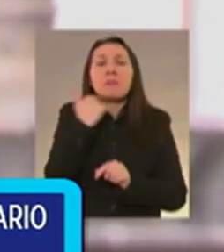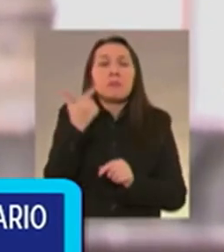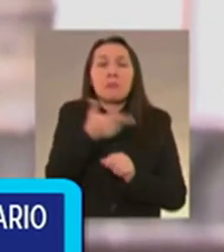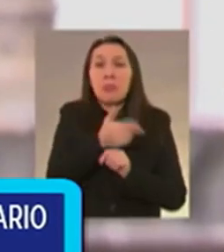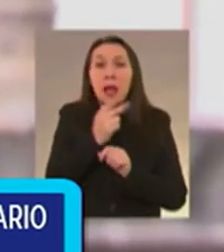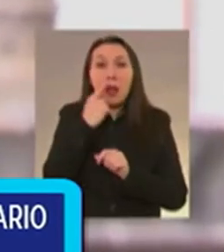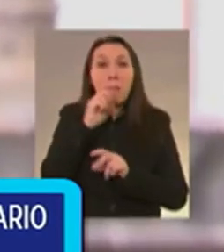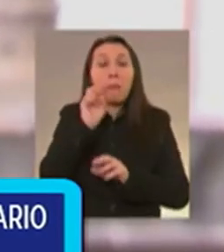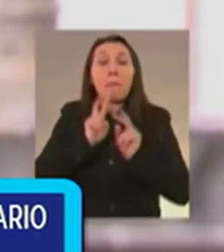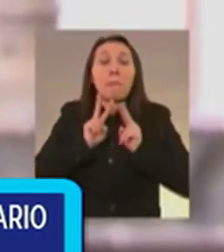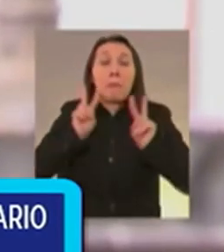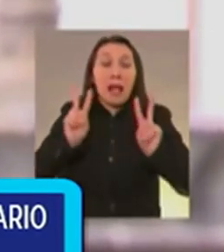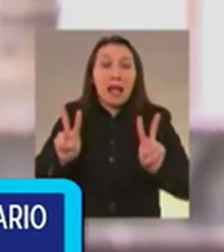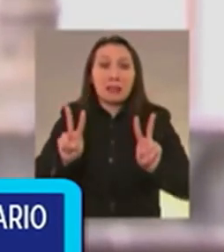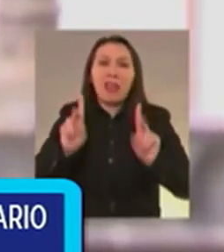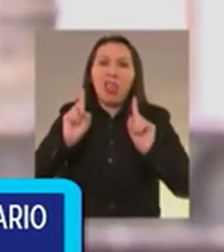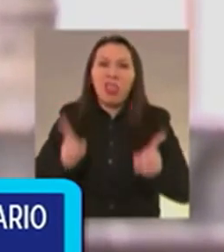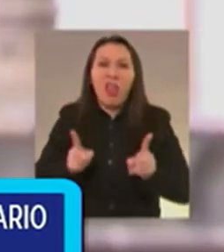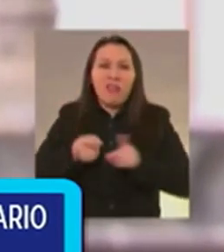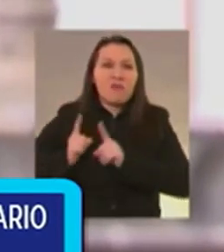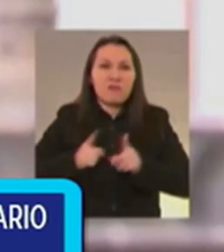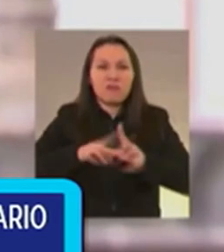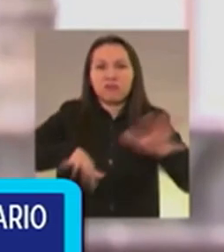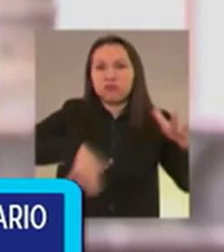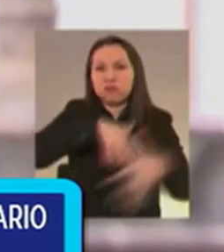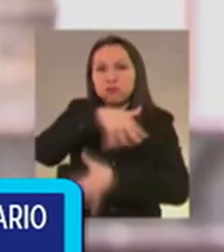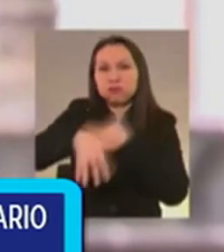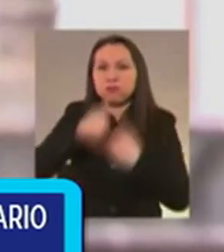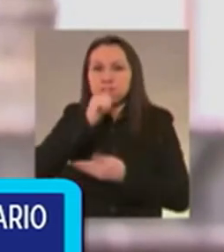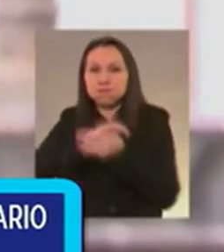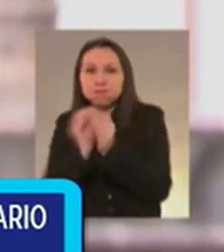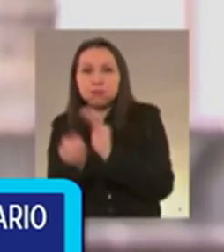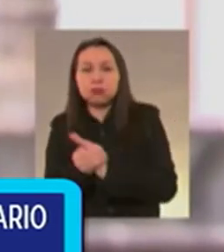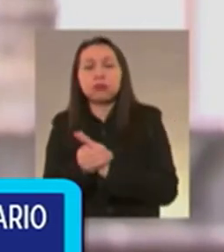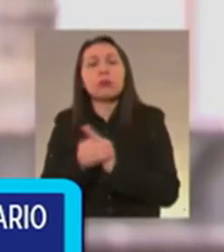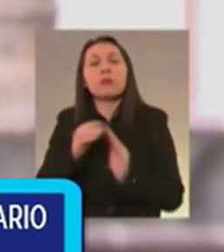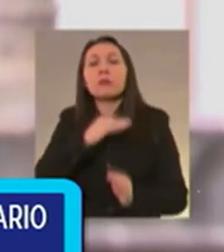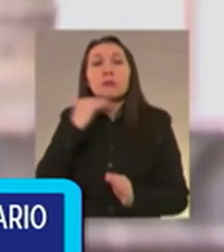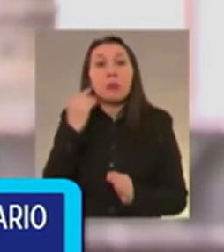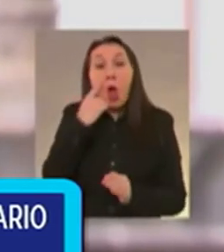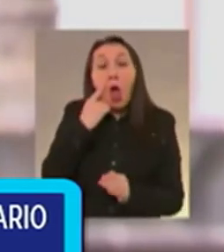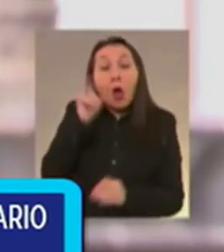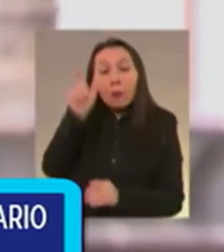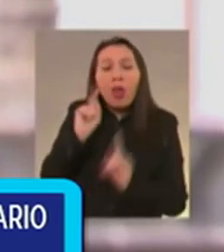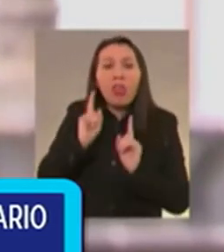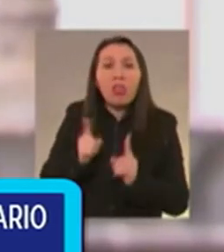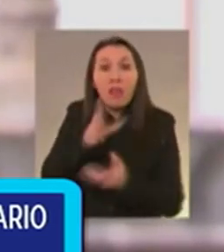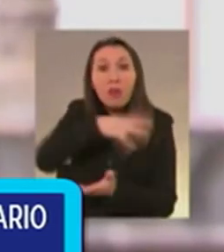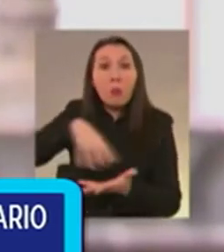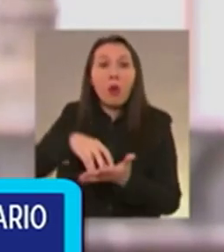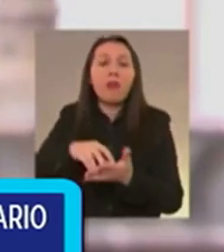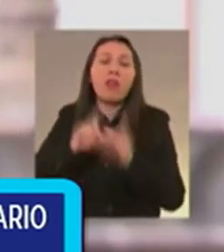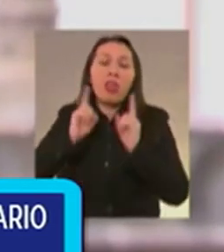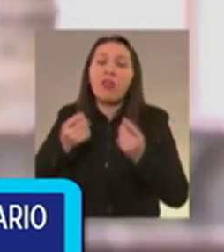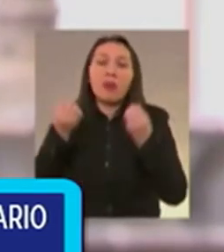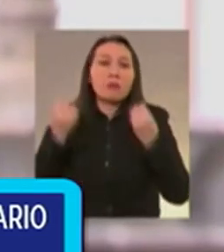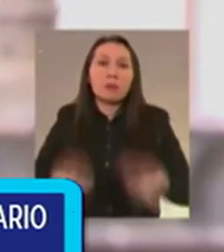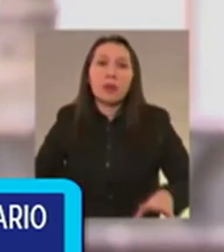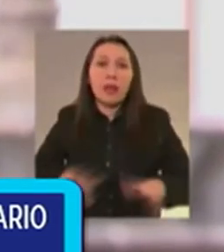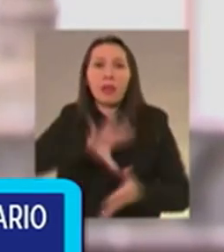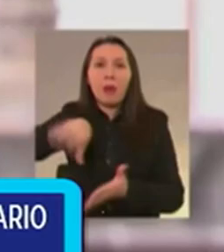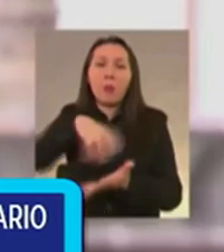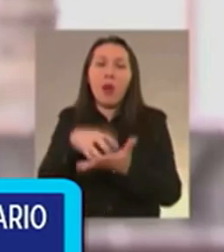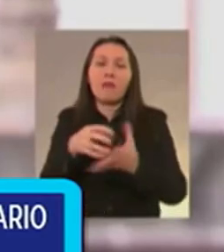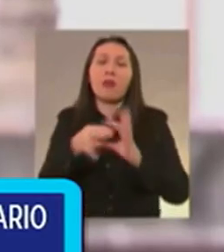tuvieron que desatar la guerra turbia. Para matar al hombre que era un pueblo, tuvieron que quedarse sin el pueblo. Muchas gracias.